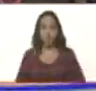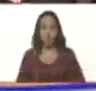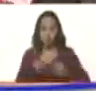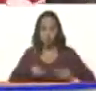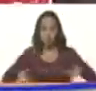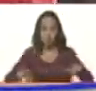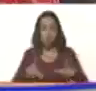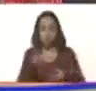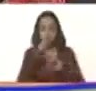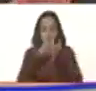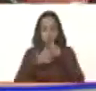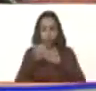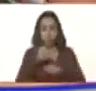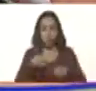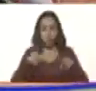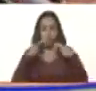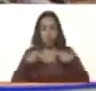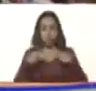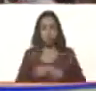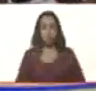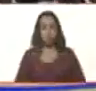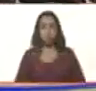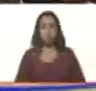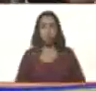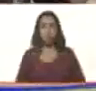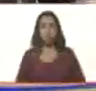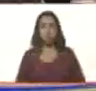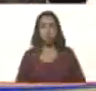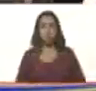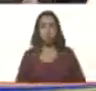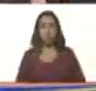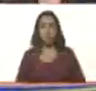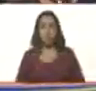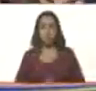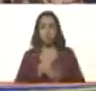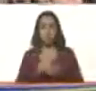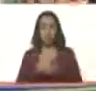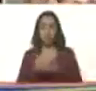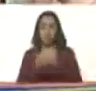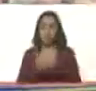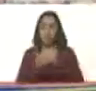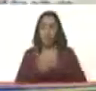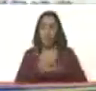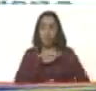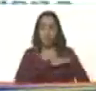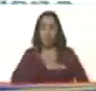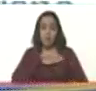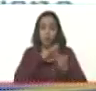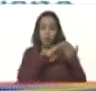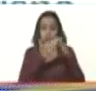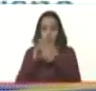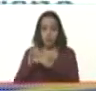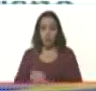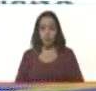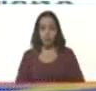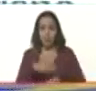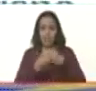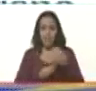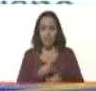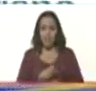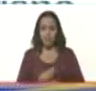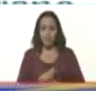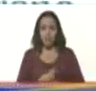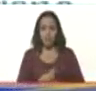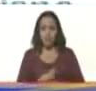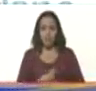Y le pedimos al Ministerio de Comuna, porque lo hacemos con Jessica,